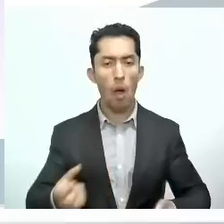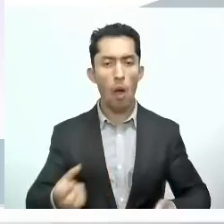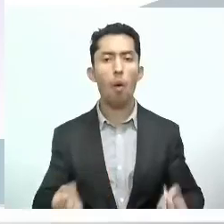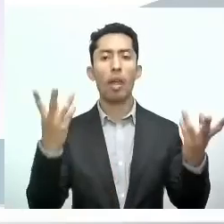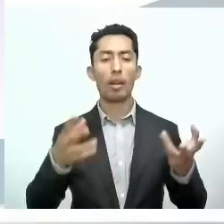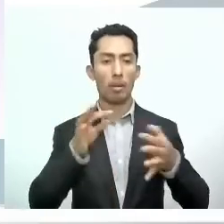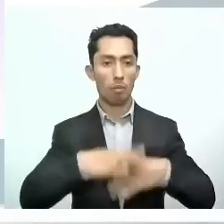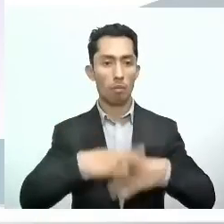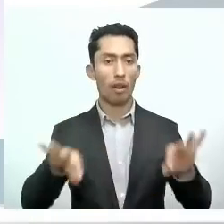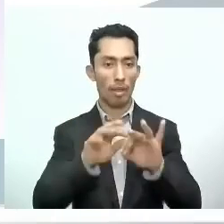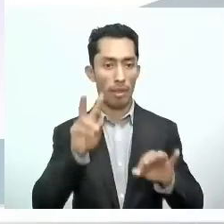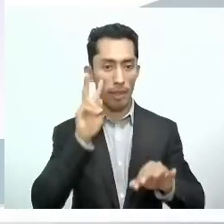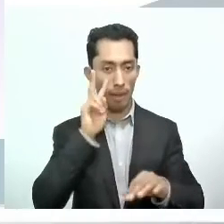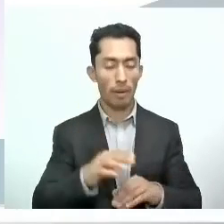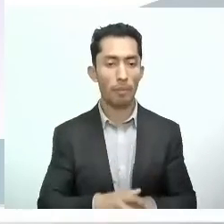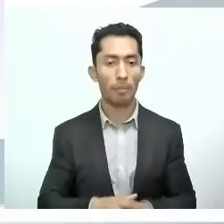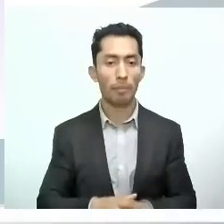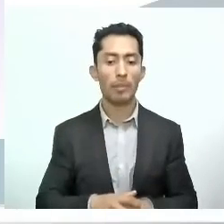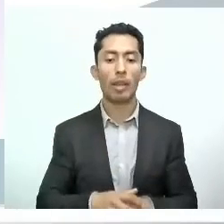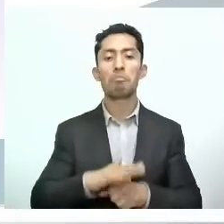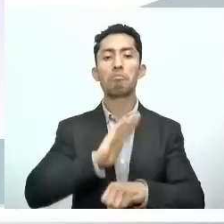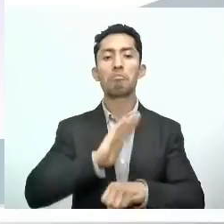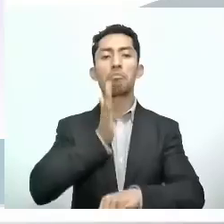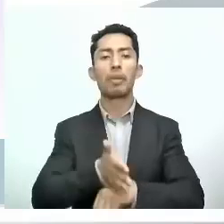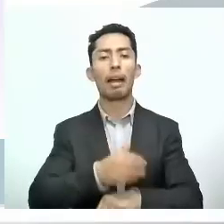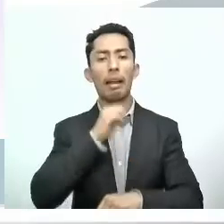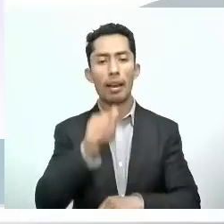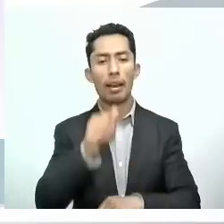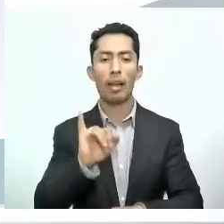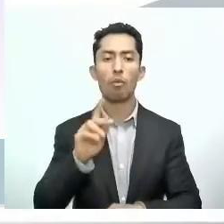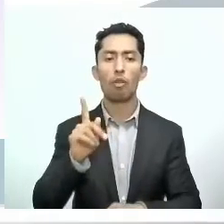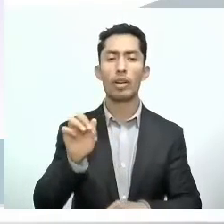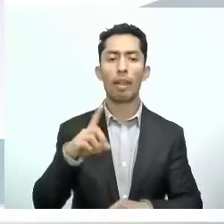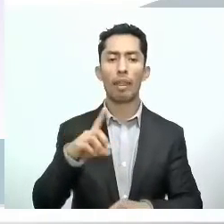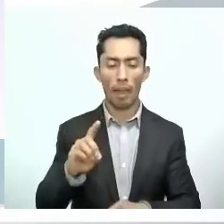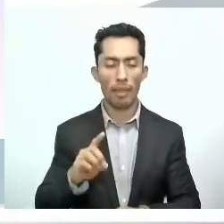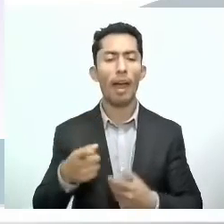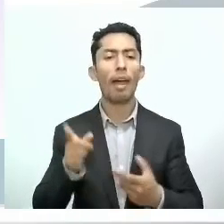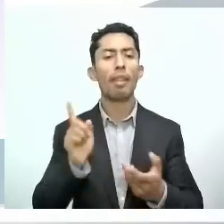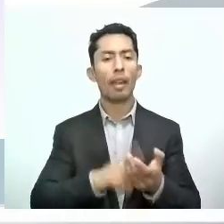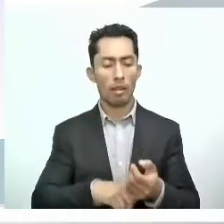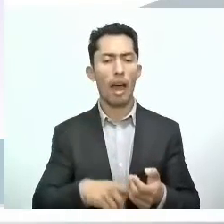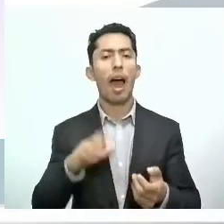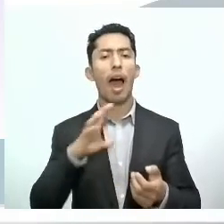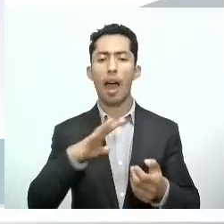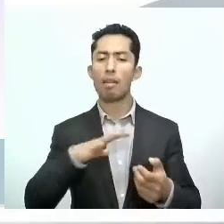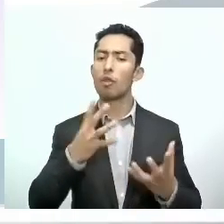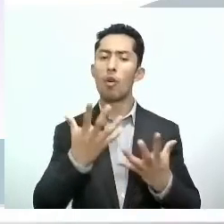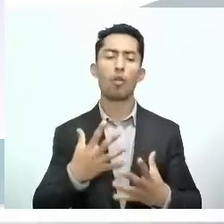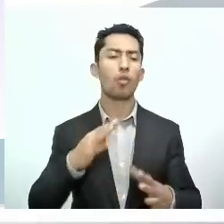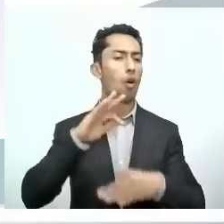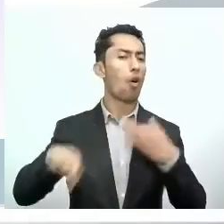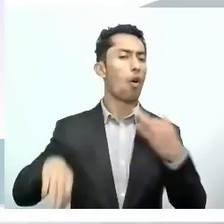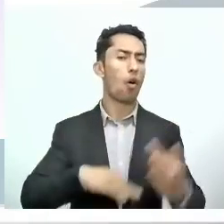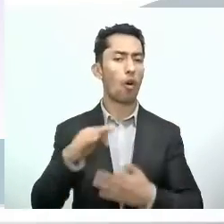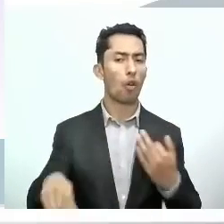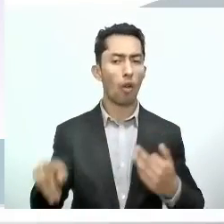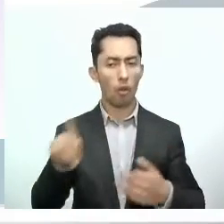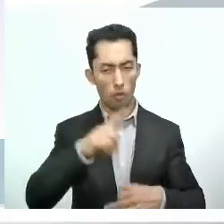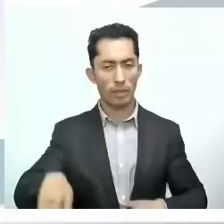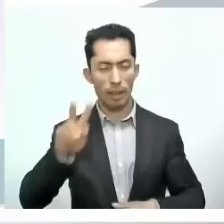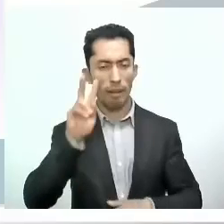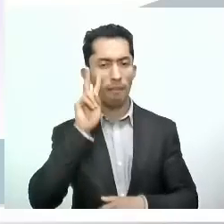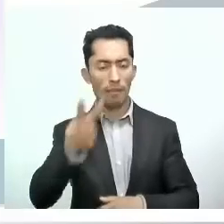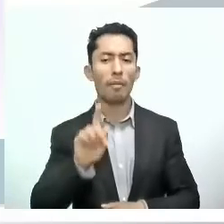importancia. Impunidad. En el índice de impunidad global vemos cómo el